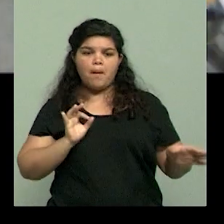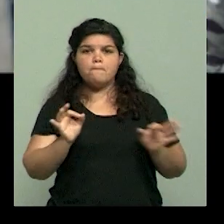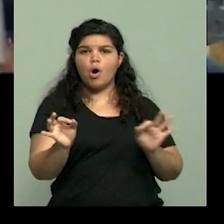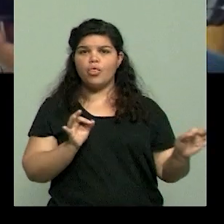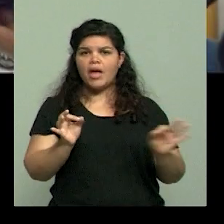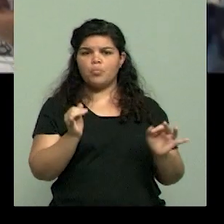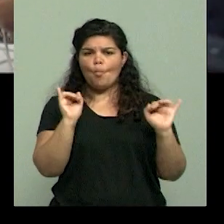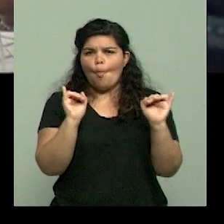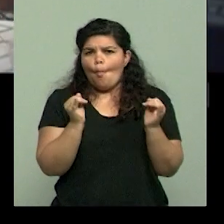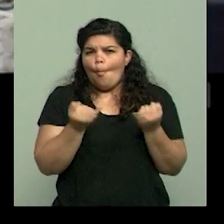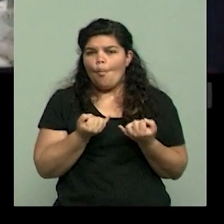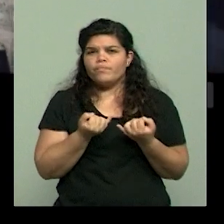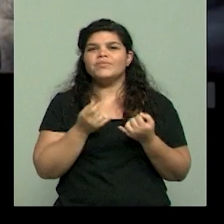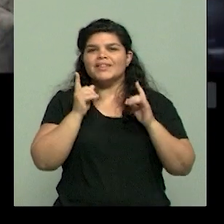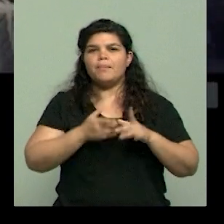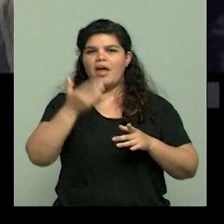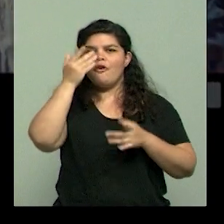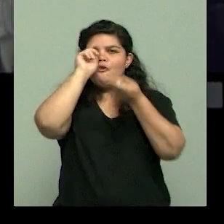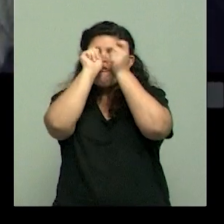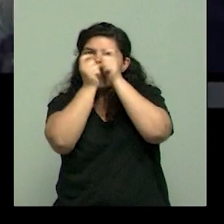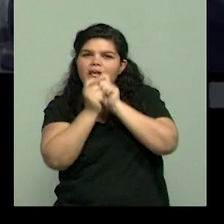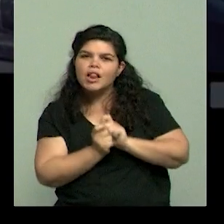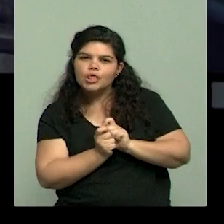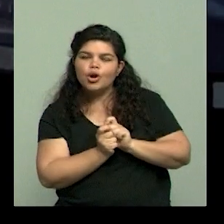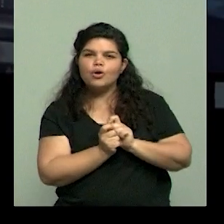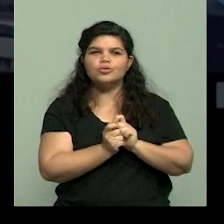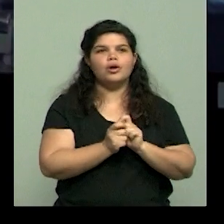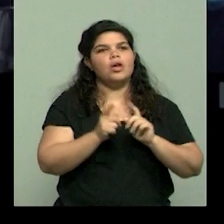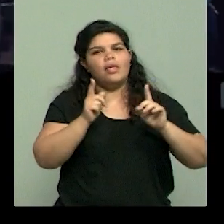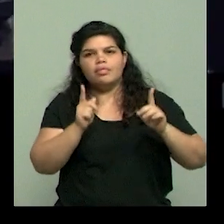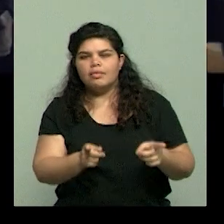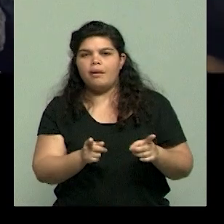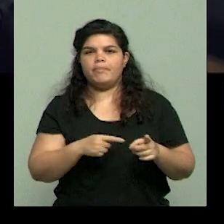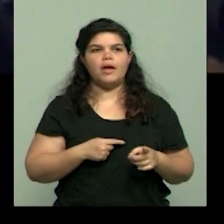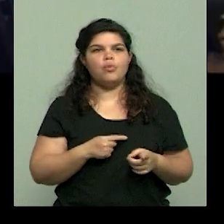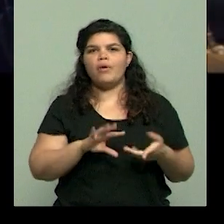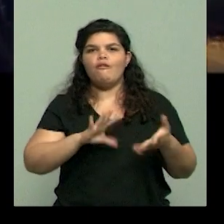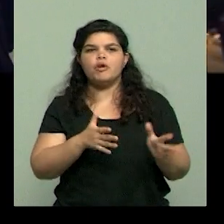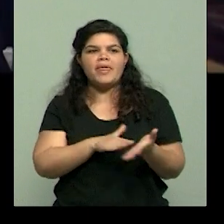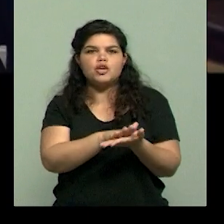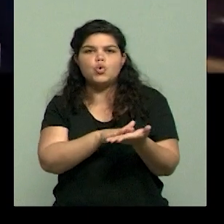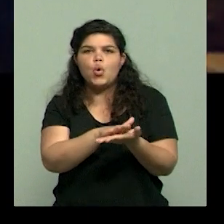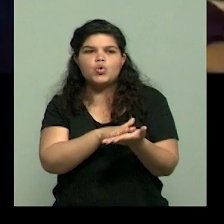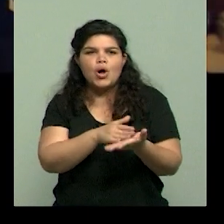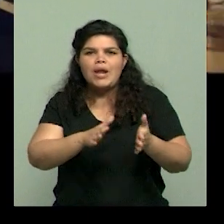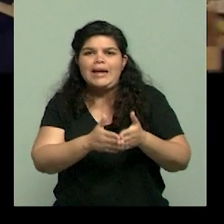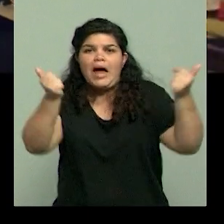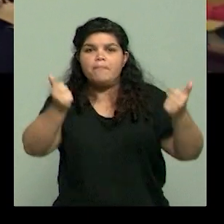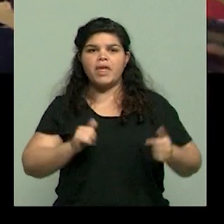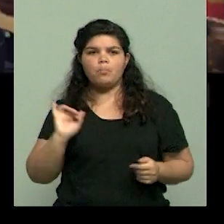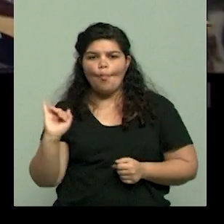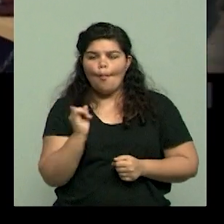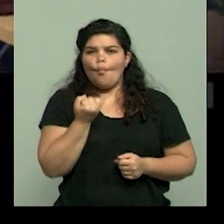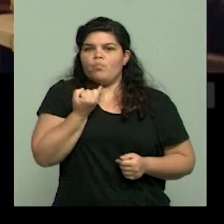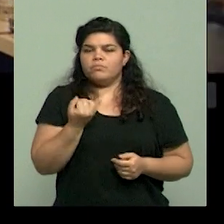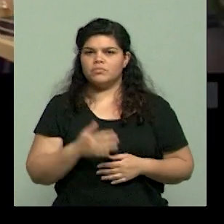todos los filtros aplicados, con dietas mágicas, con soluciones mágicas para perder peso. Entonces influye un montón, y más